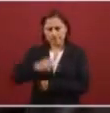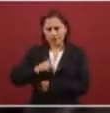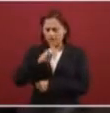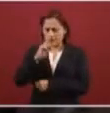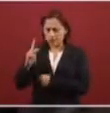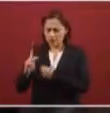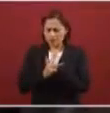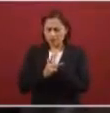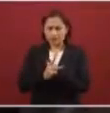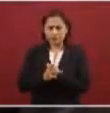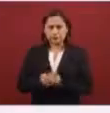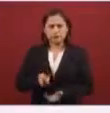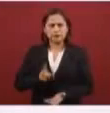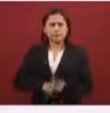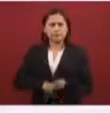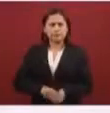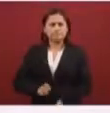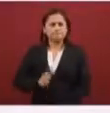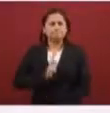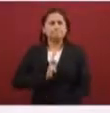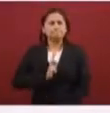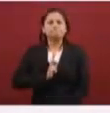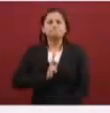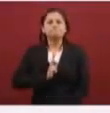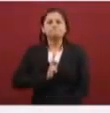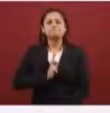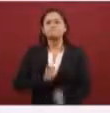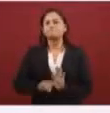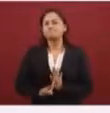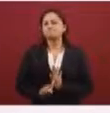Siempre se manifiesta.